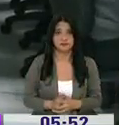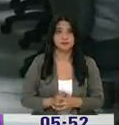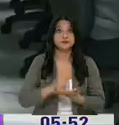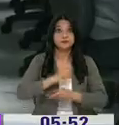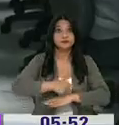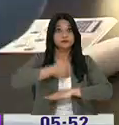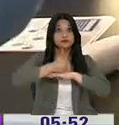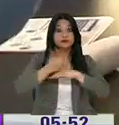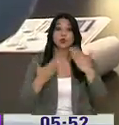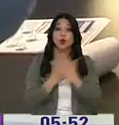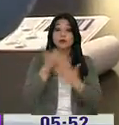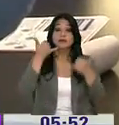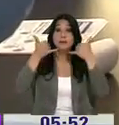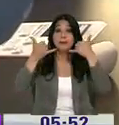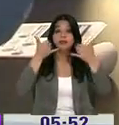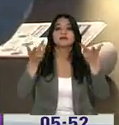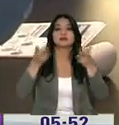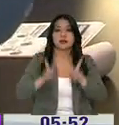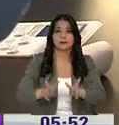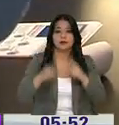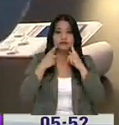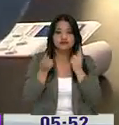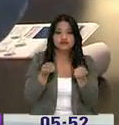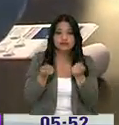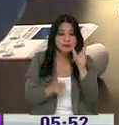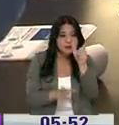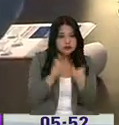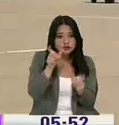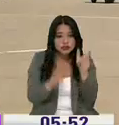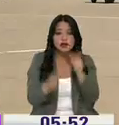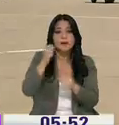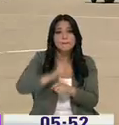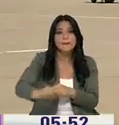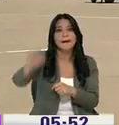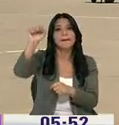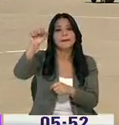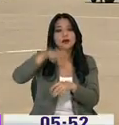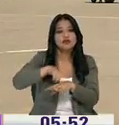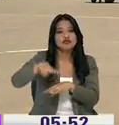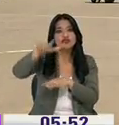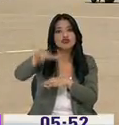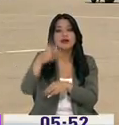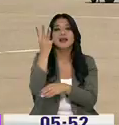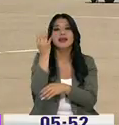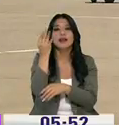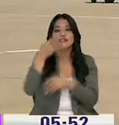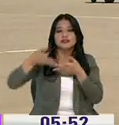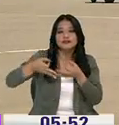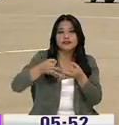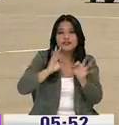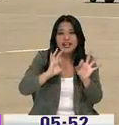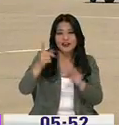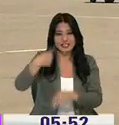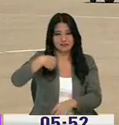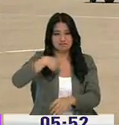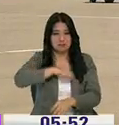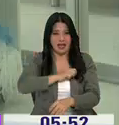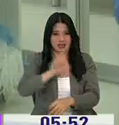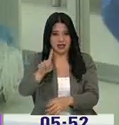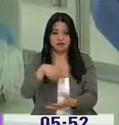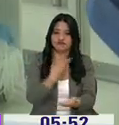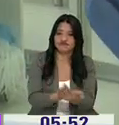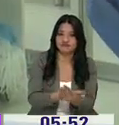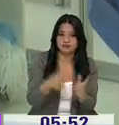este sistema también están realizando el control de las personas que viajaron en el vuelo del 14 de febrero, en donde se trasladó la